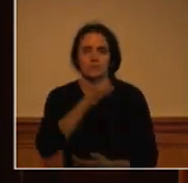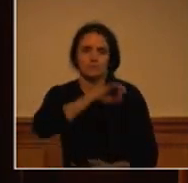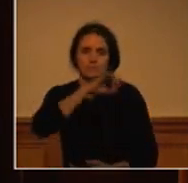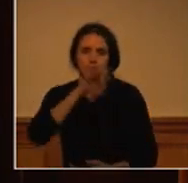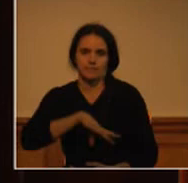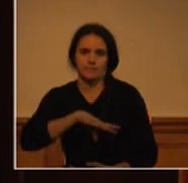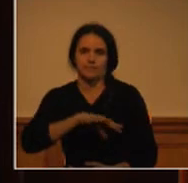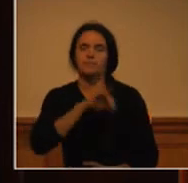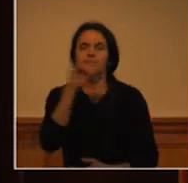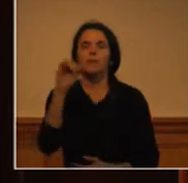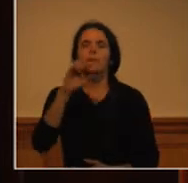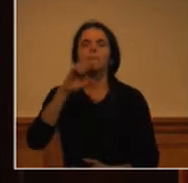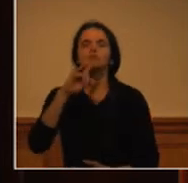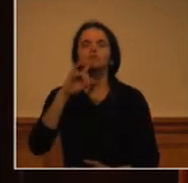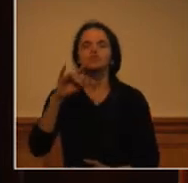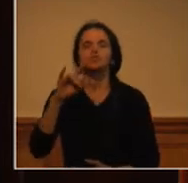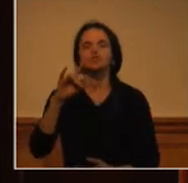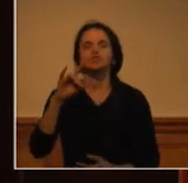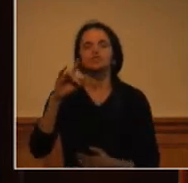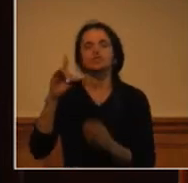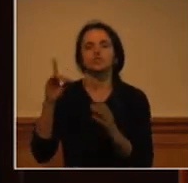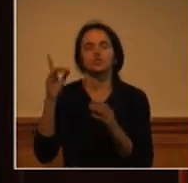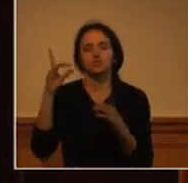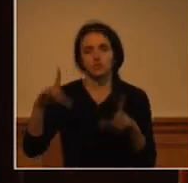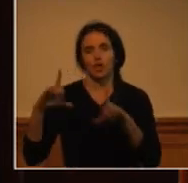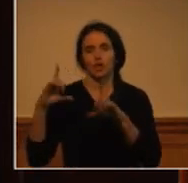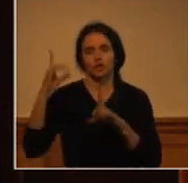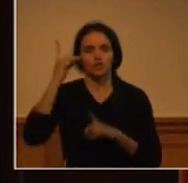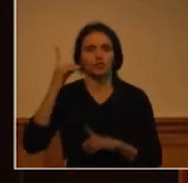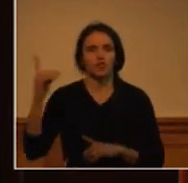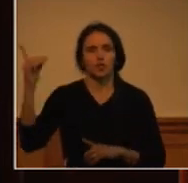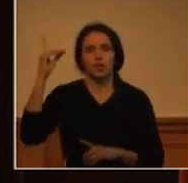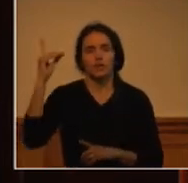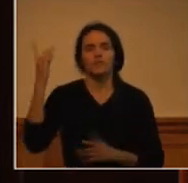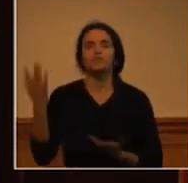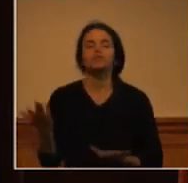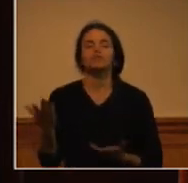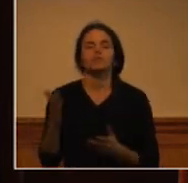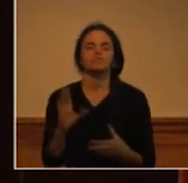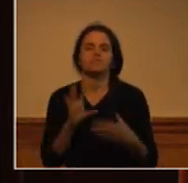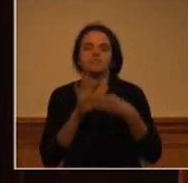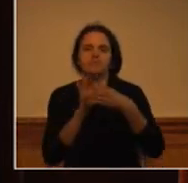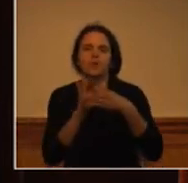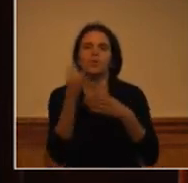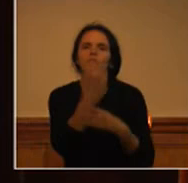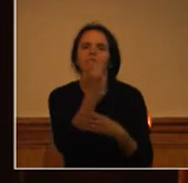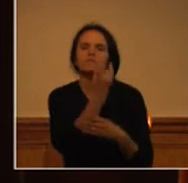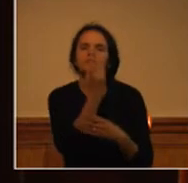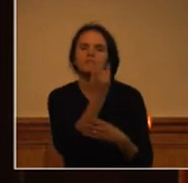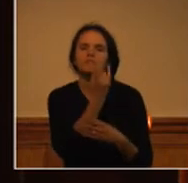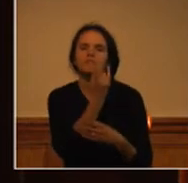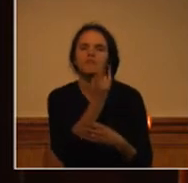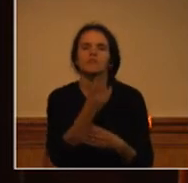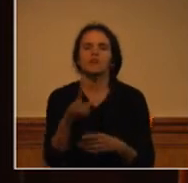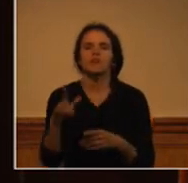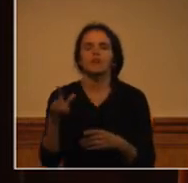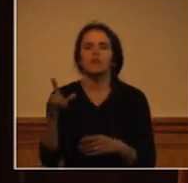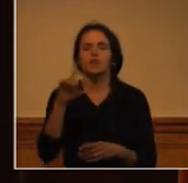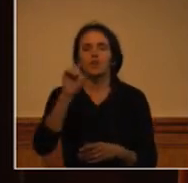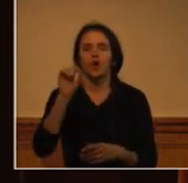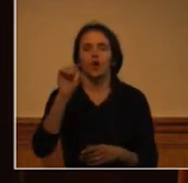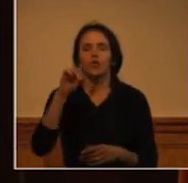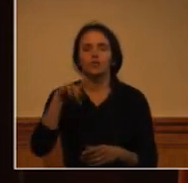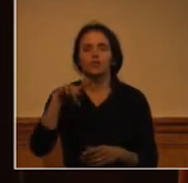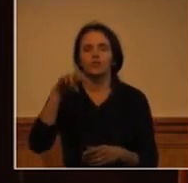un postdoctorado con apoyo de CONICET en colaboración con Birkbeck College, University College of London. Actualmente